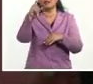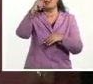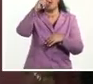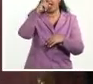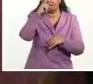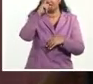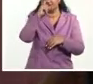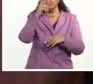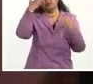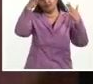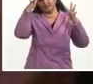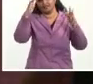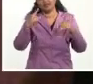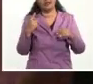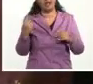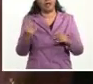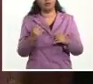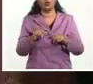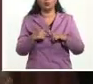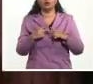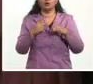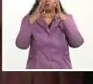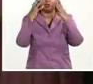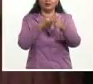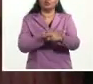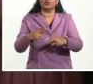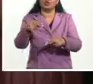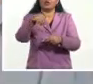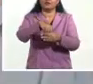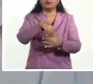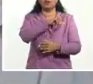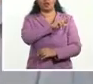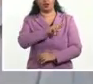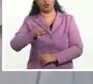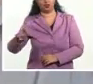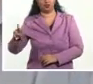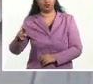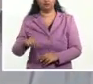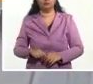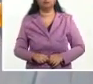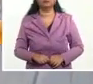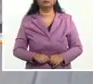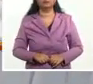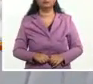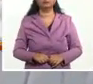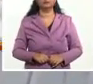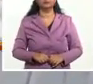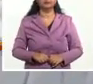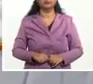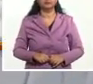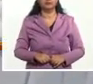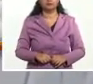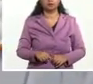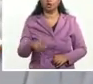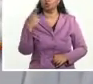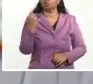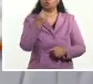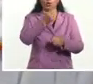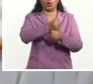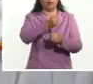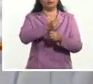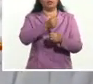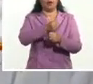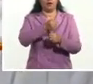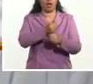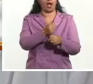la comunidad, salud pública y la FMC. Para que tenga un estado mental ubicado en el tiempo y en el espacio, se